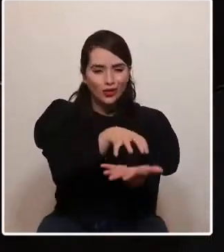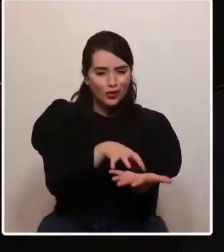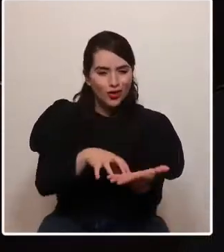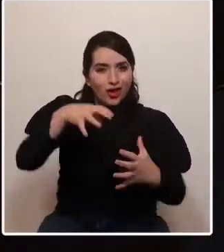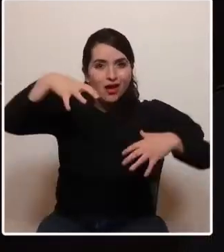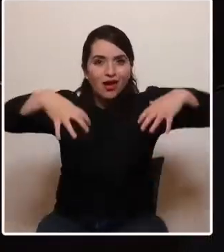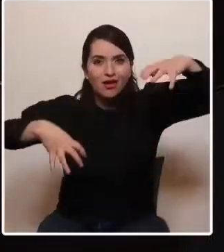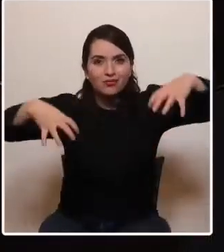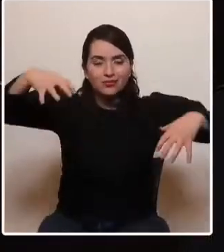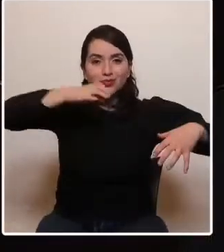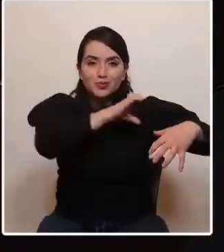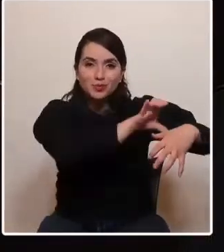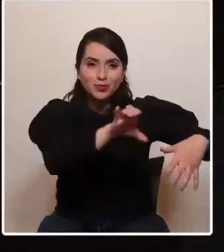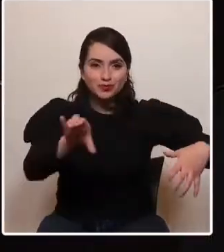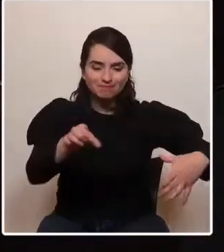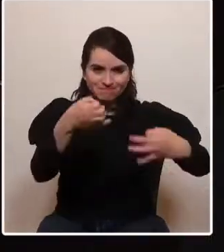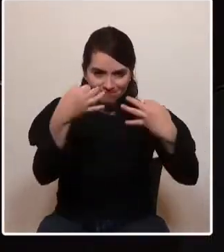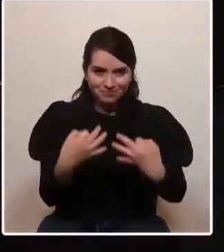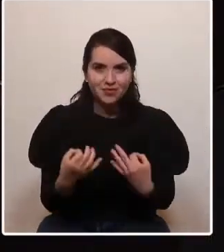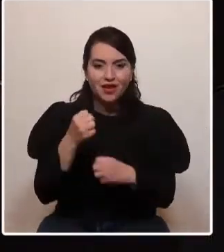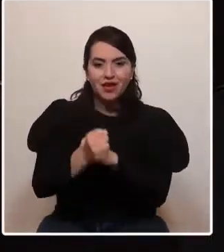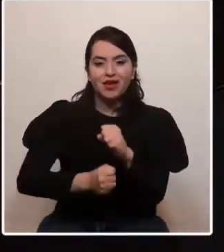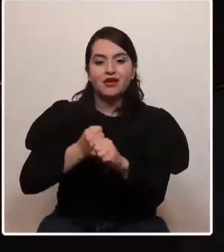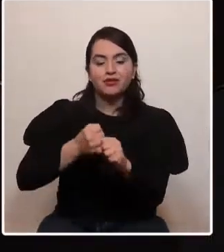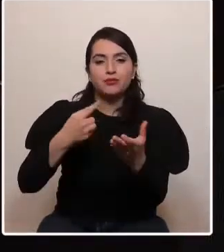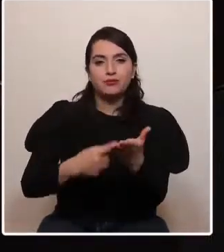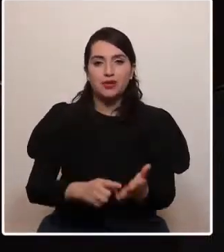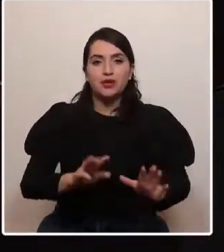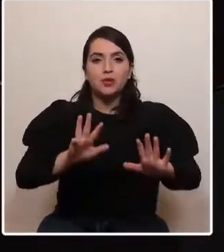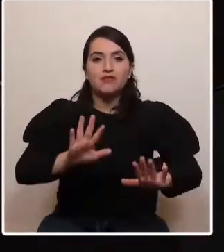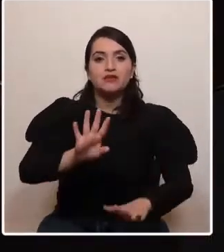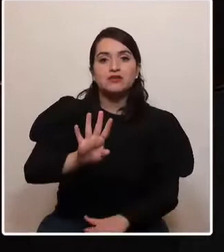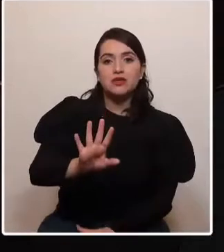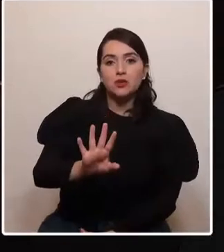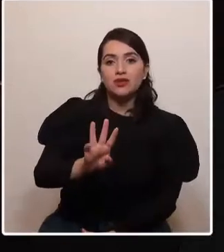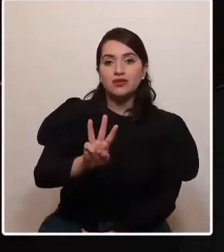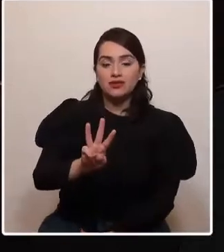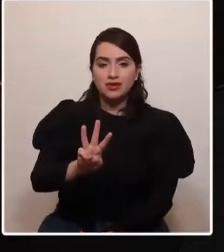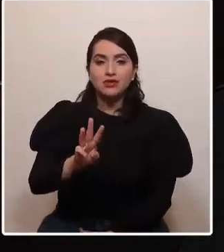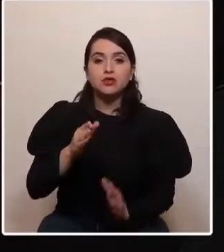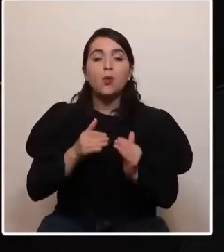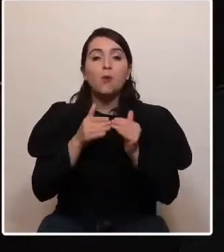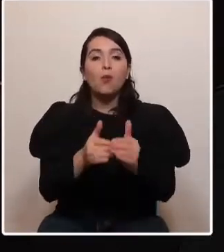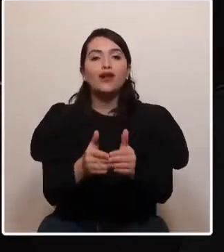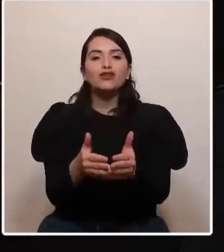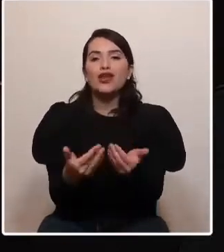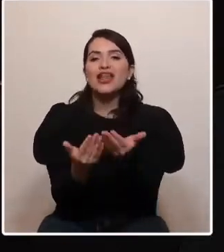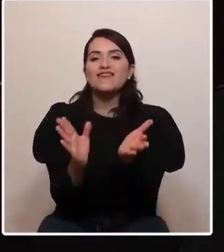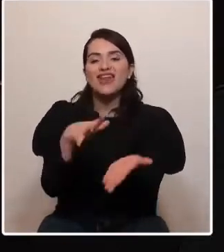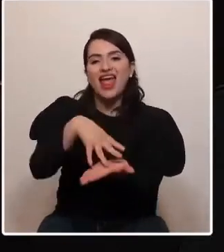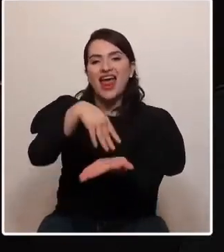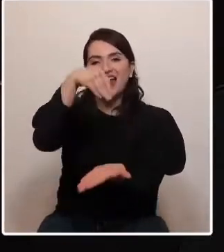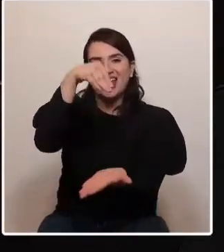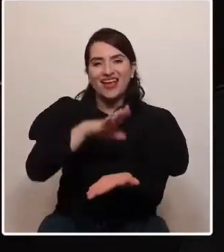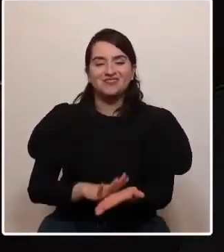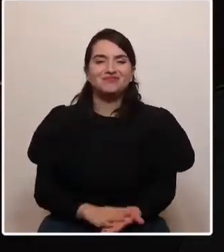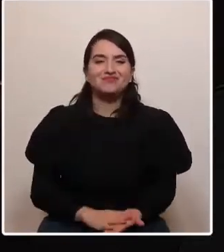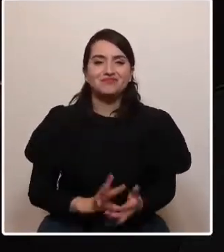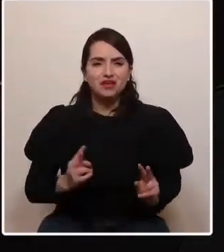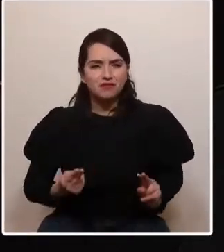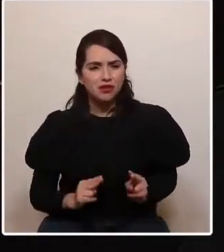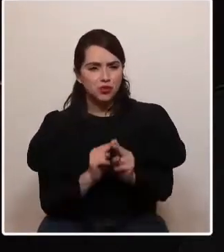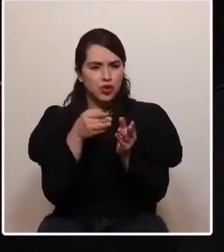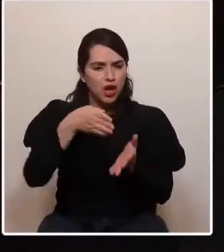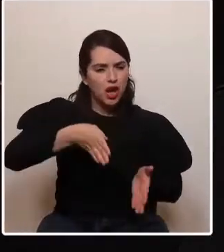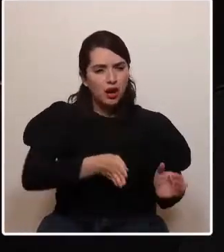con pertinencia. En el año 1953 se creó el Puerto Libre de Arica, con infraestructura de caminos, obras